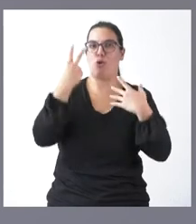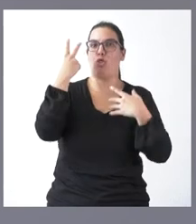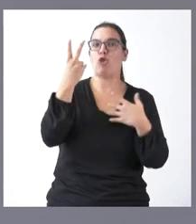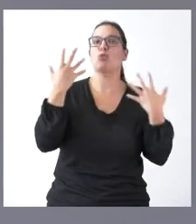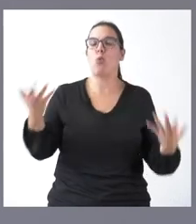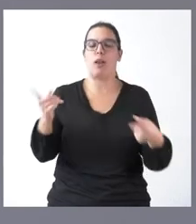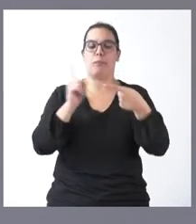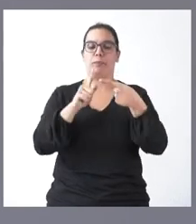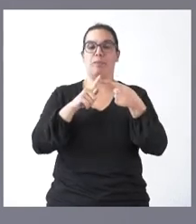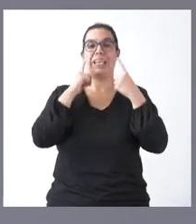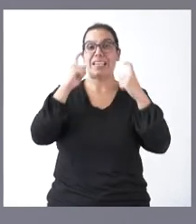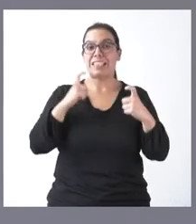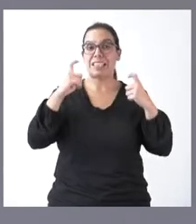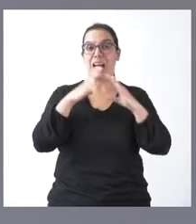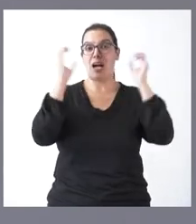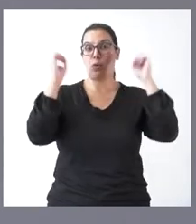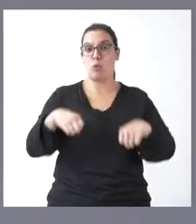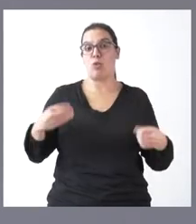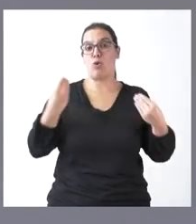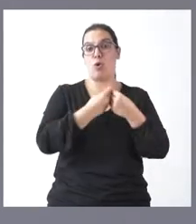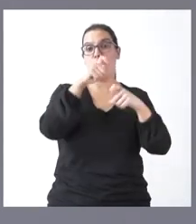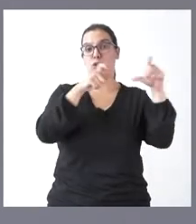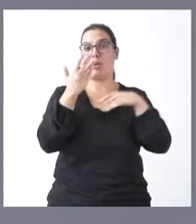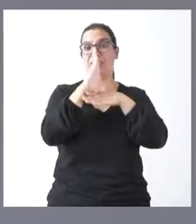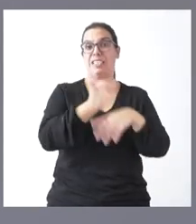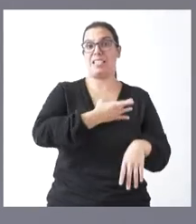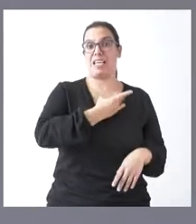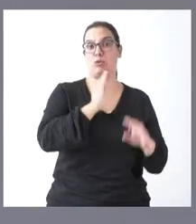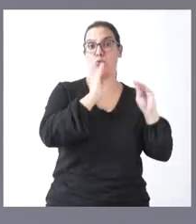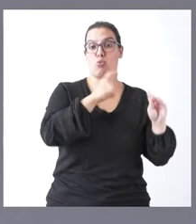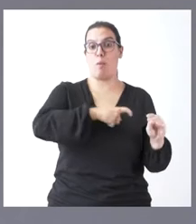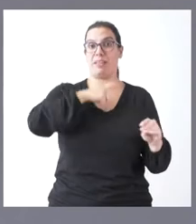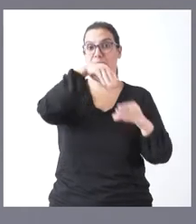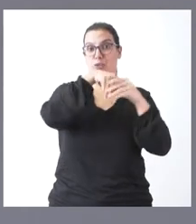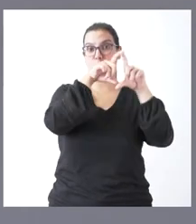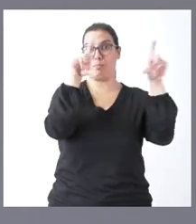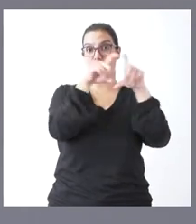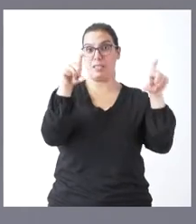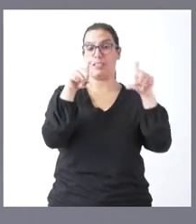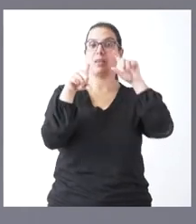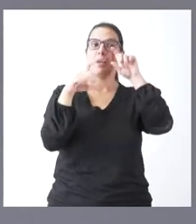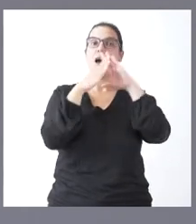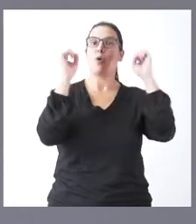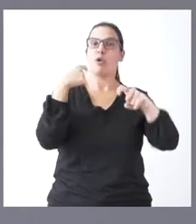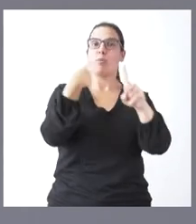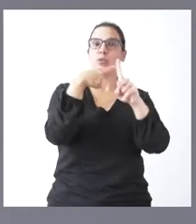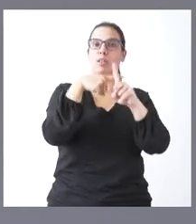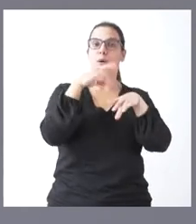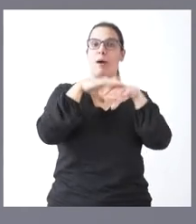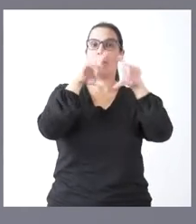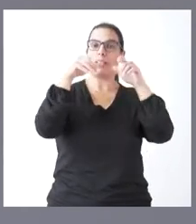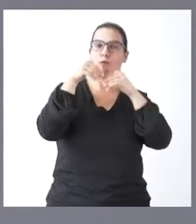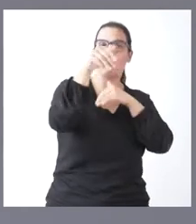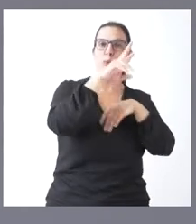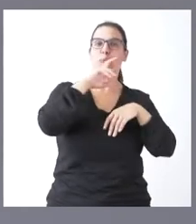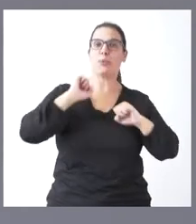a acuerdos con su representantes sindicales y de sus comités de empresa que esos acuerdos sean positivos para el futuro de sus empresas